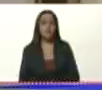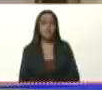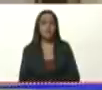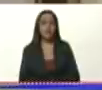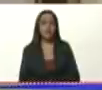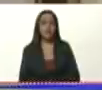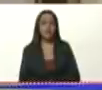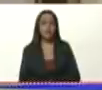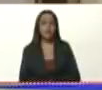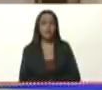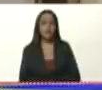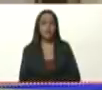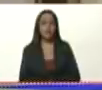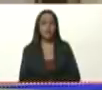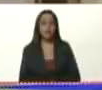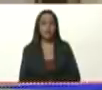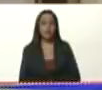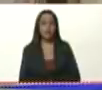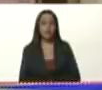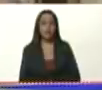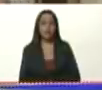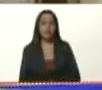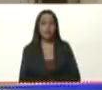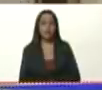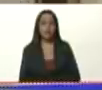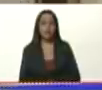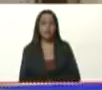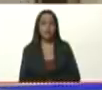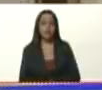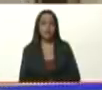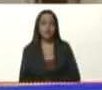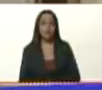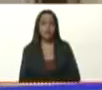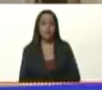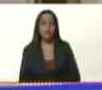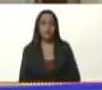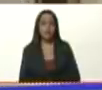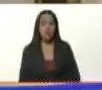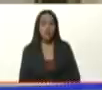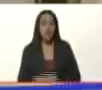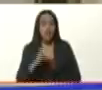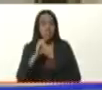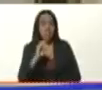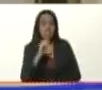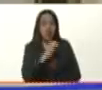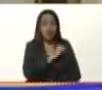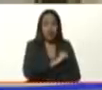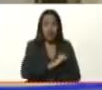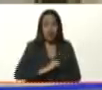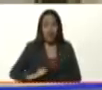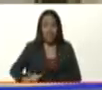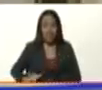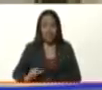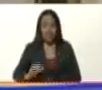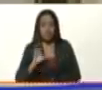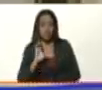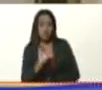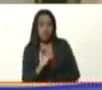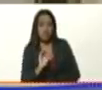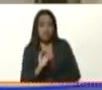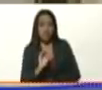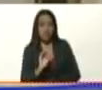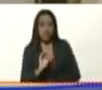también del este de Caracas, del estado Miranda. Y bueno, ya está bajo atención